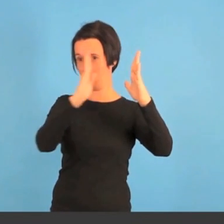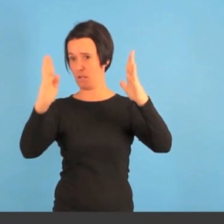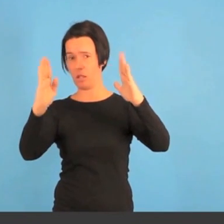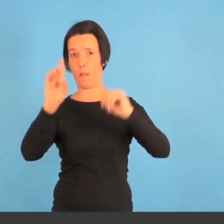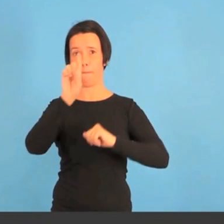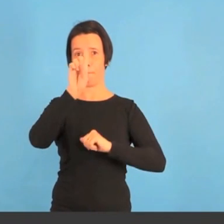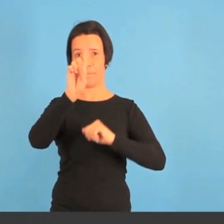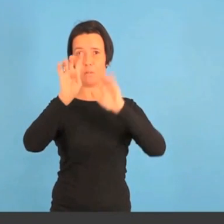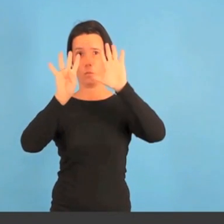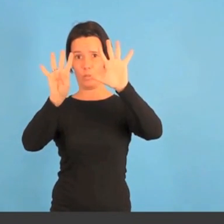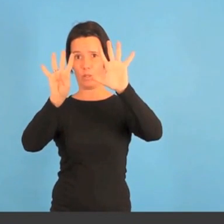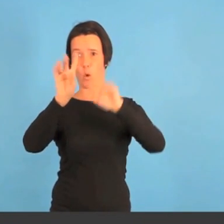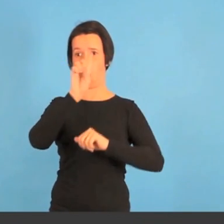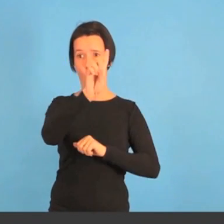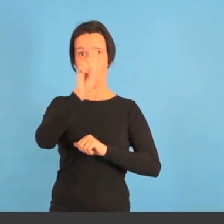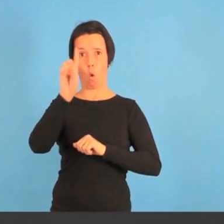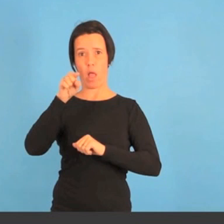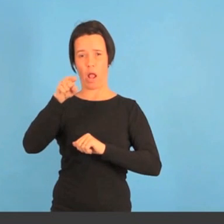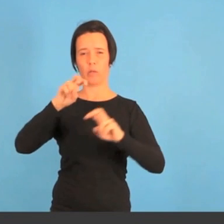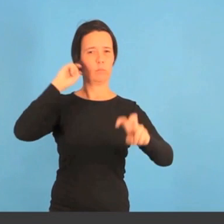1909 y 1911